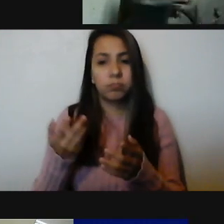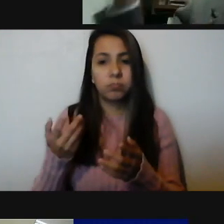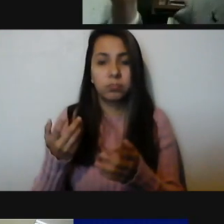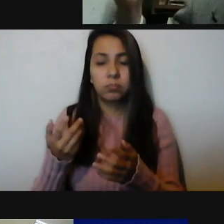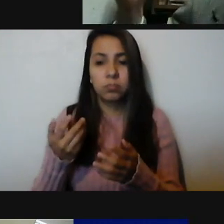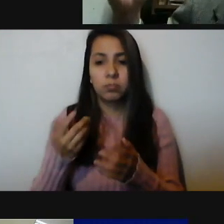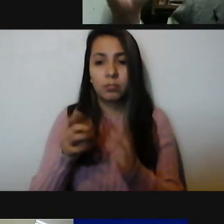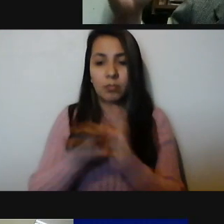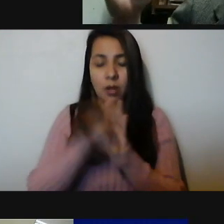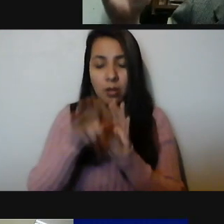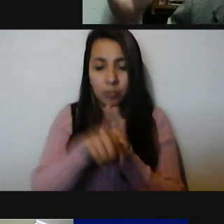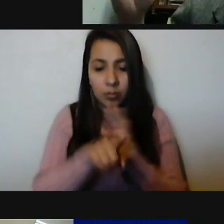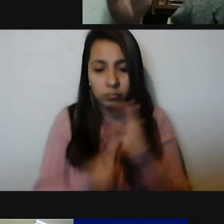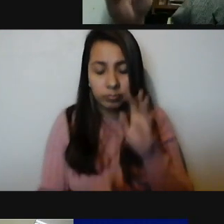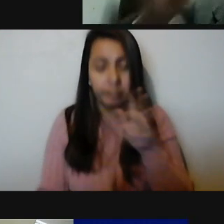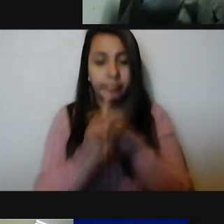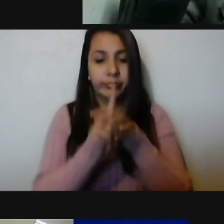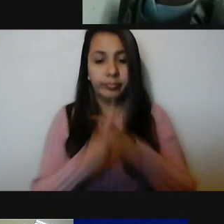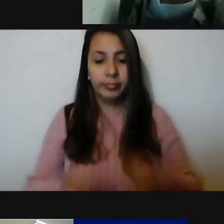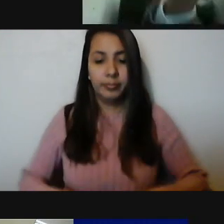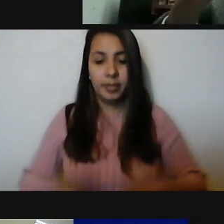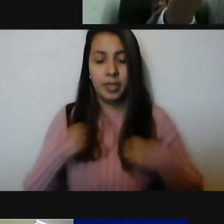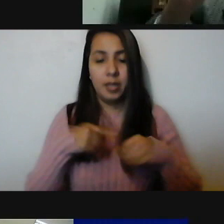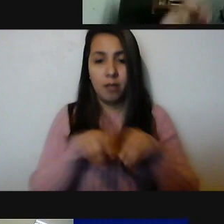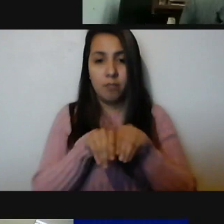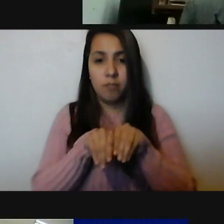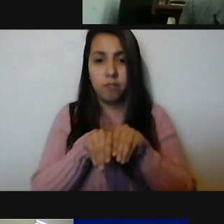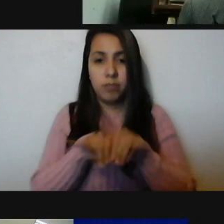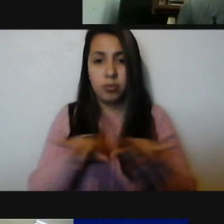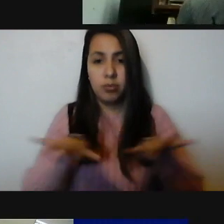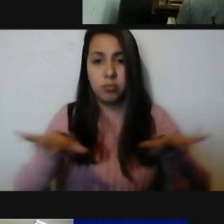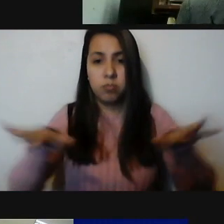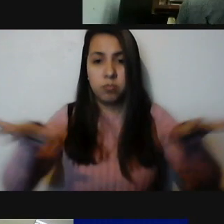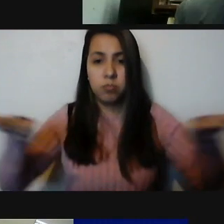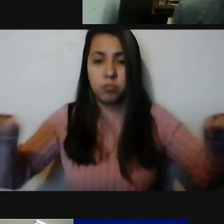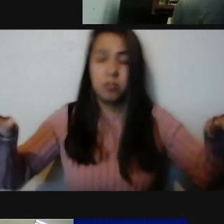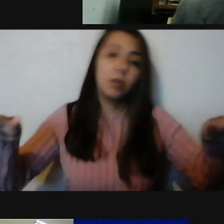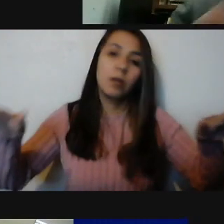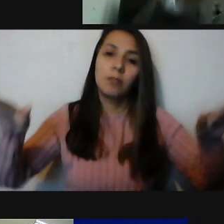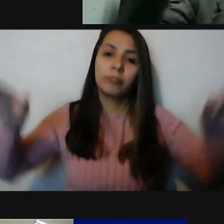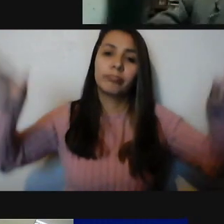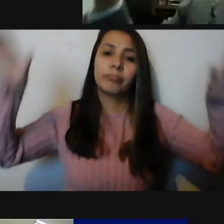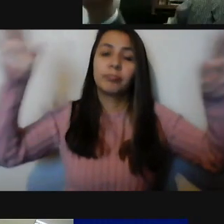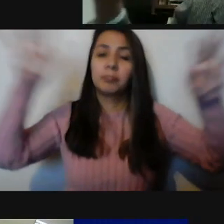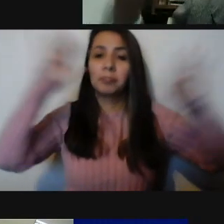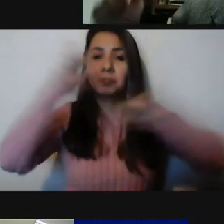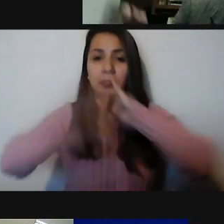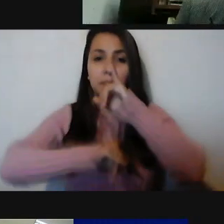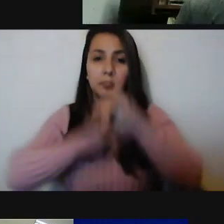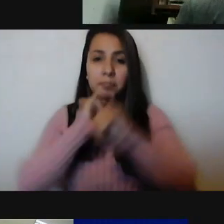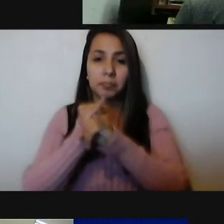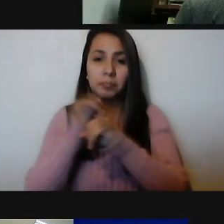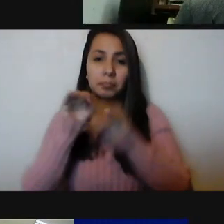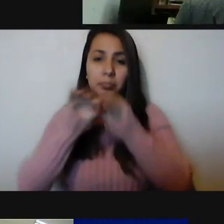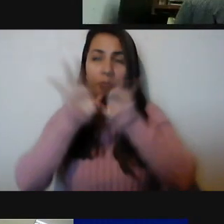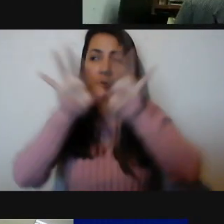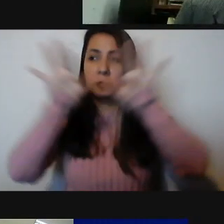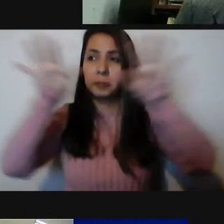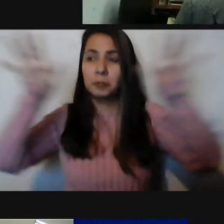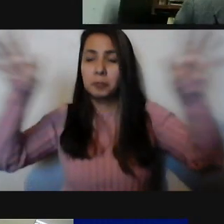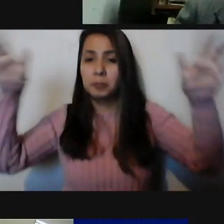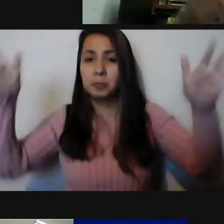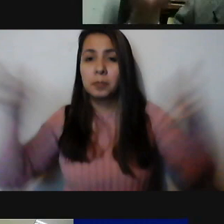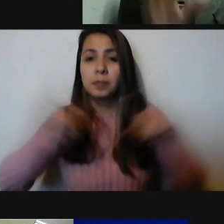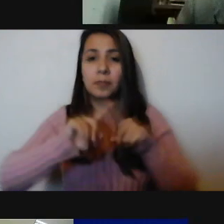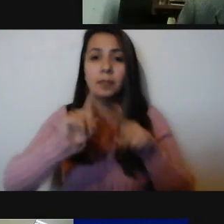esta distribución en donde en un foco se generó tal compuesto químico o la vida y entonces se dispersó al universo